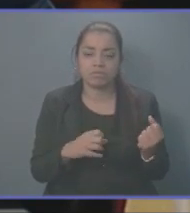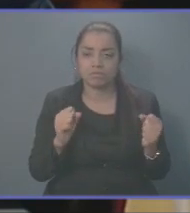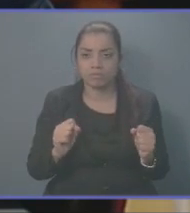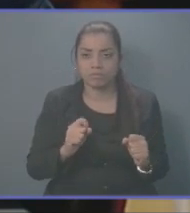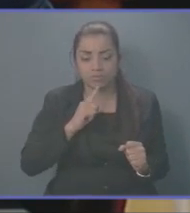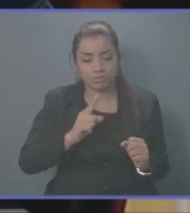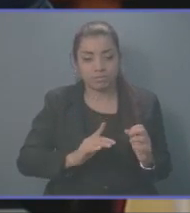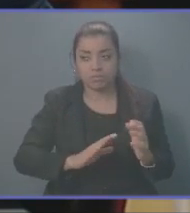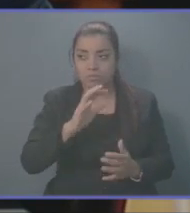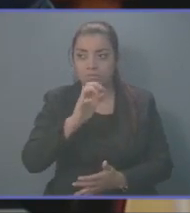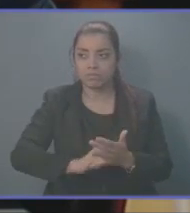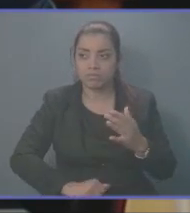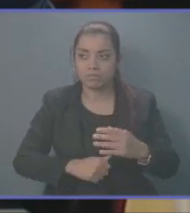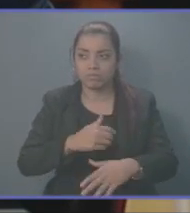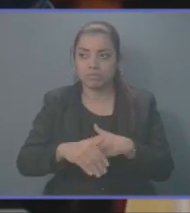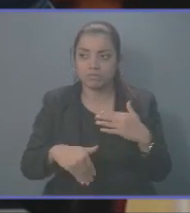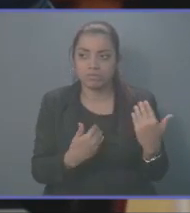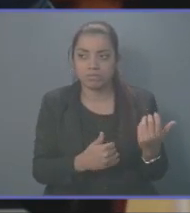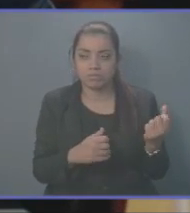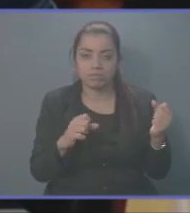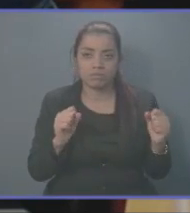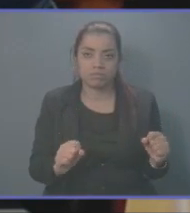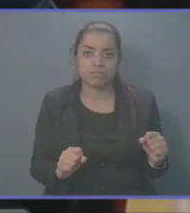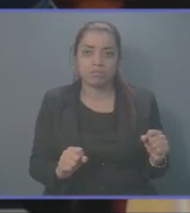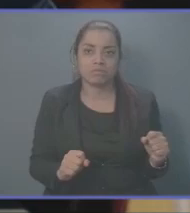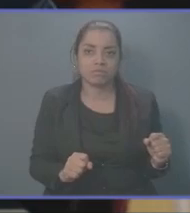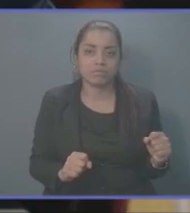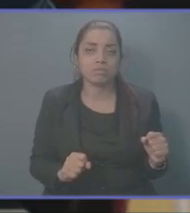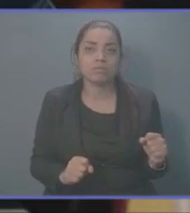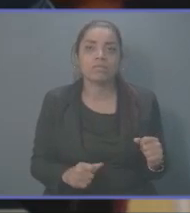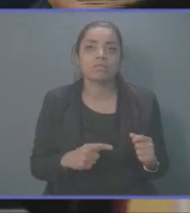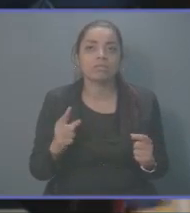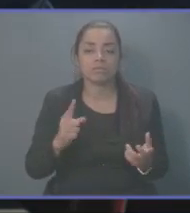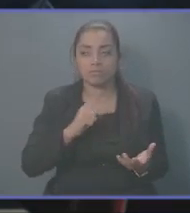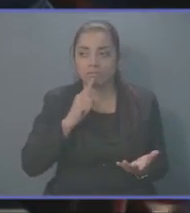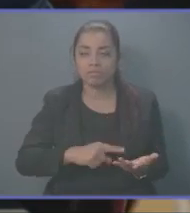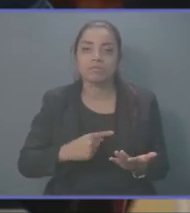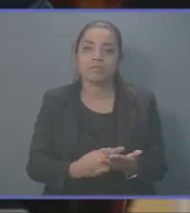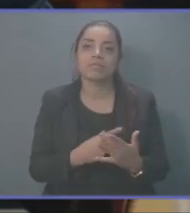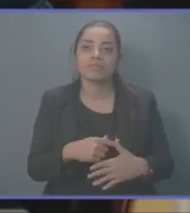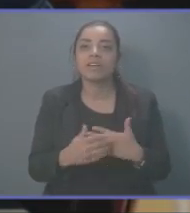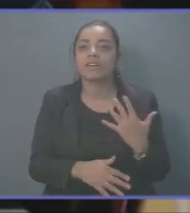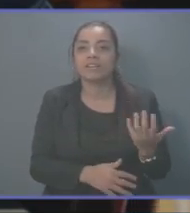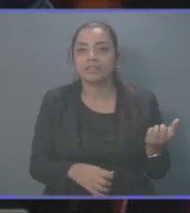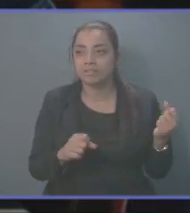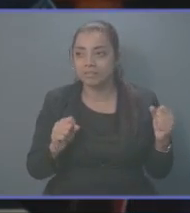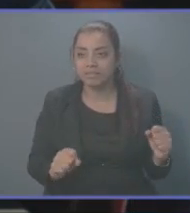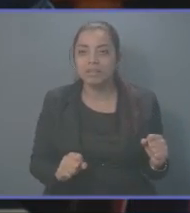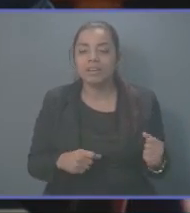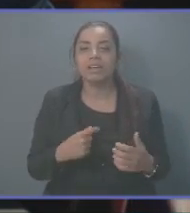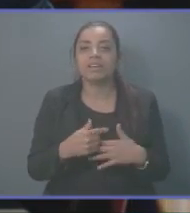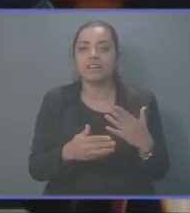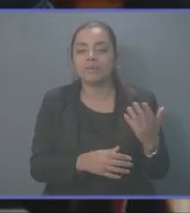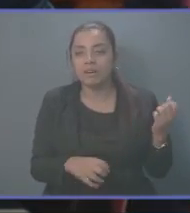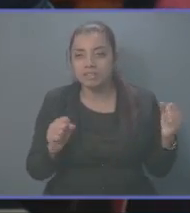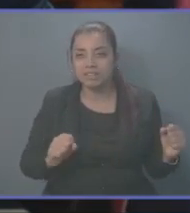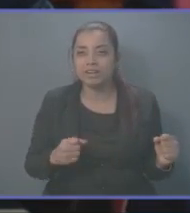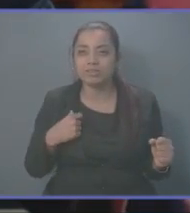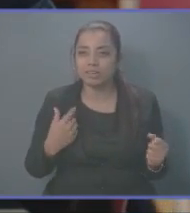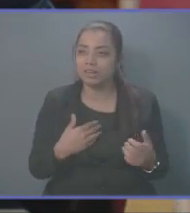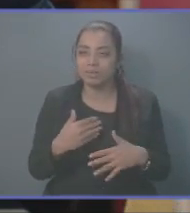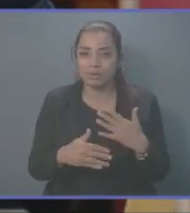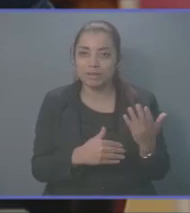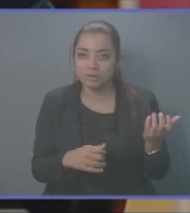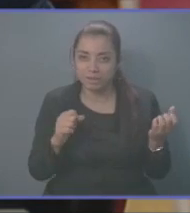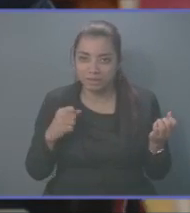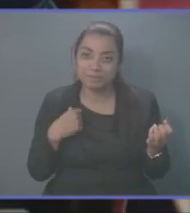multas, intereses y recargos, y no se impondrán multas sobre los mismos periodos y ejercicios tributarios en